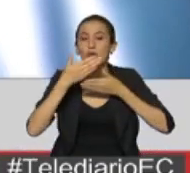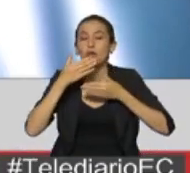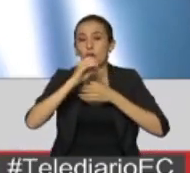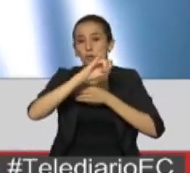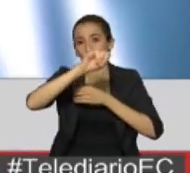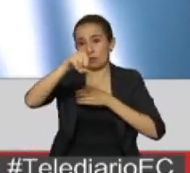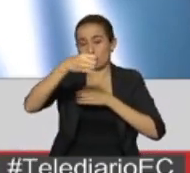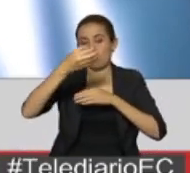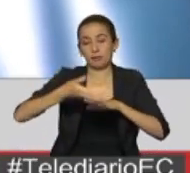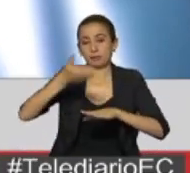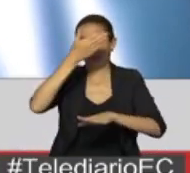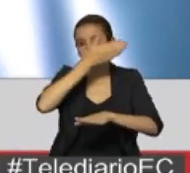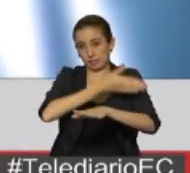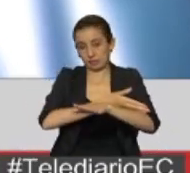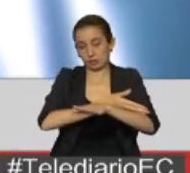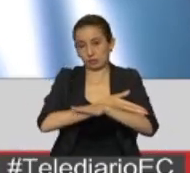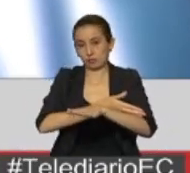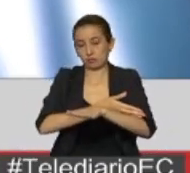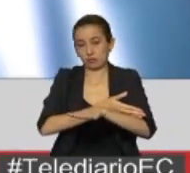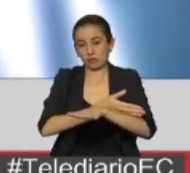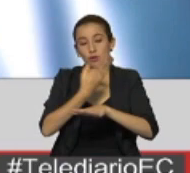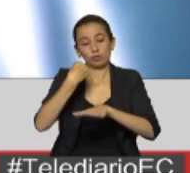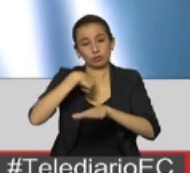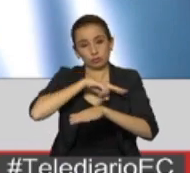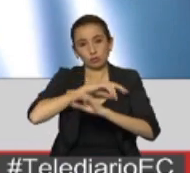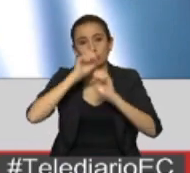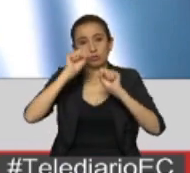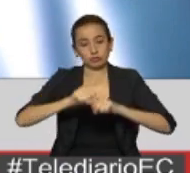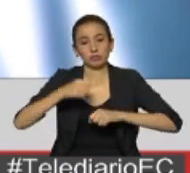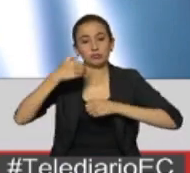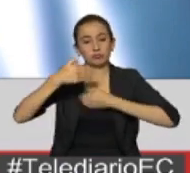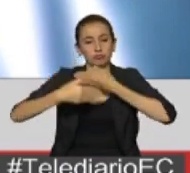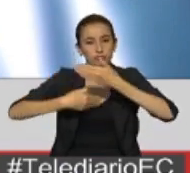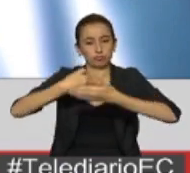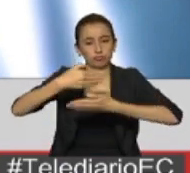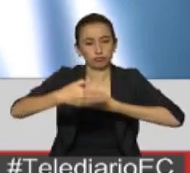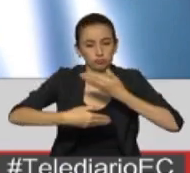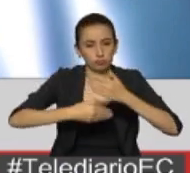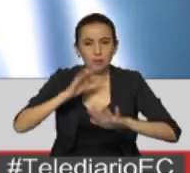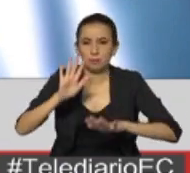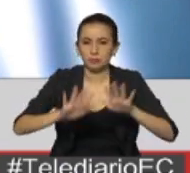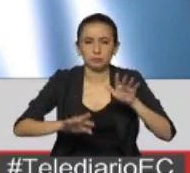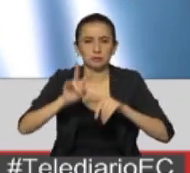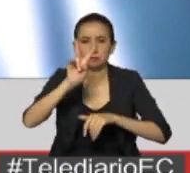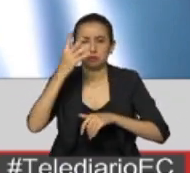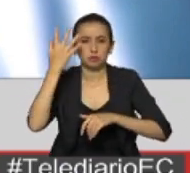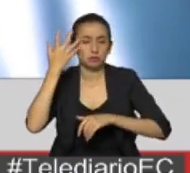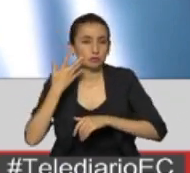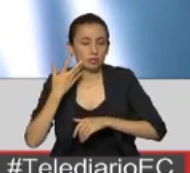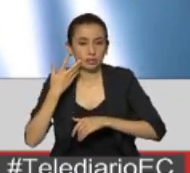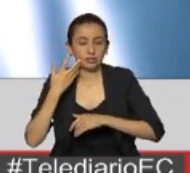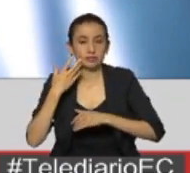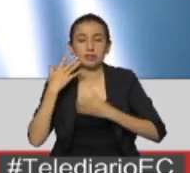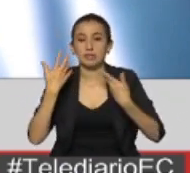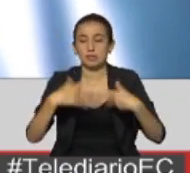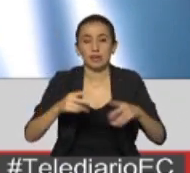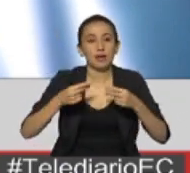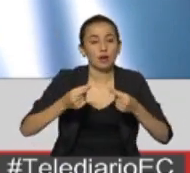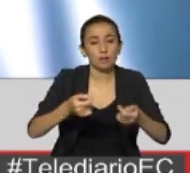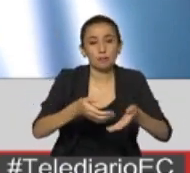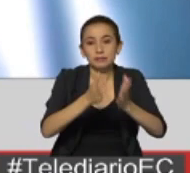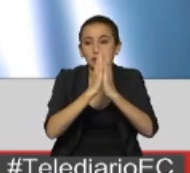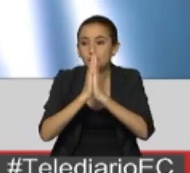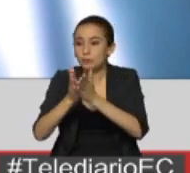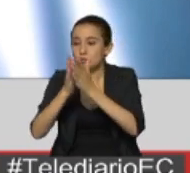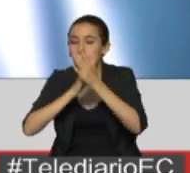semana anterior, en donde hemos actuado con diligencia en menos de 24 horas a las solicitudes que teníamos a partir del jueves